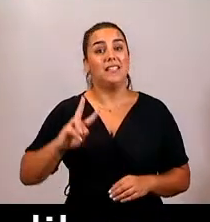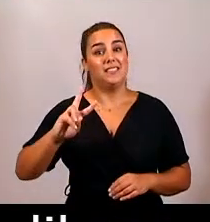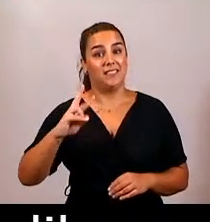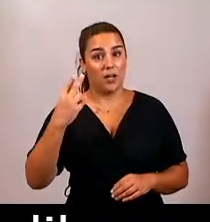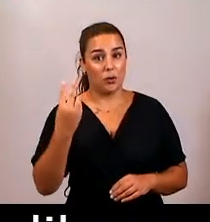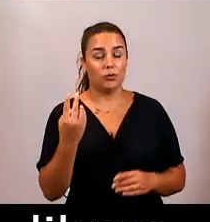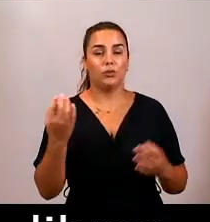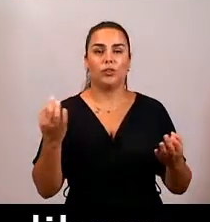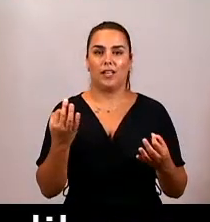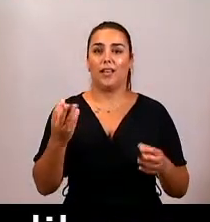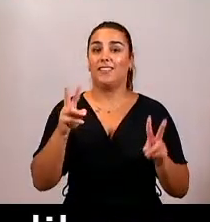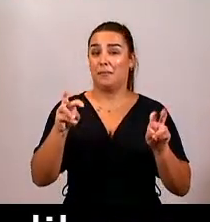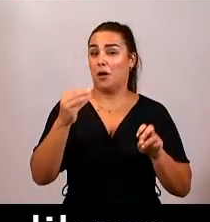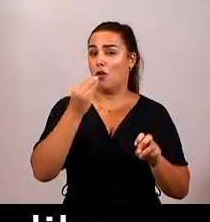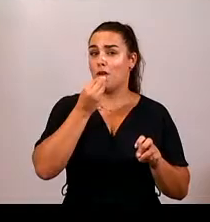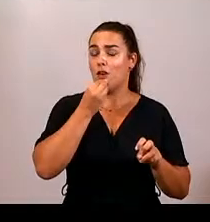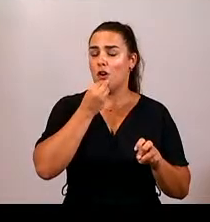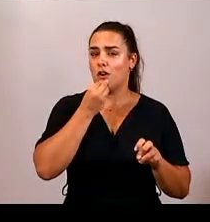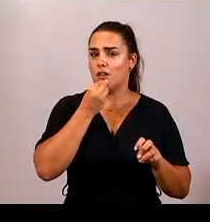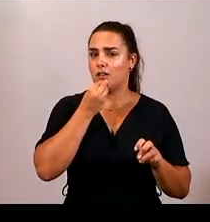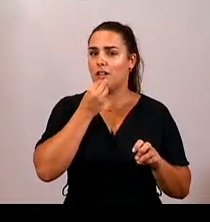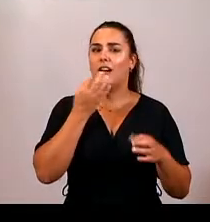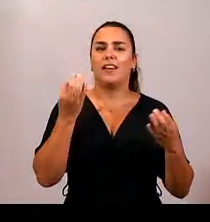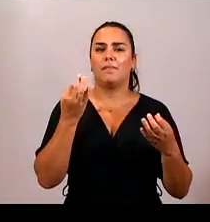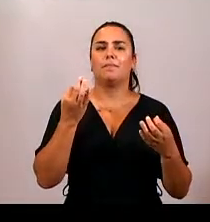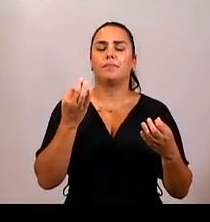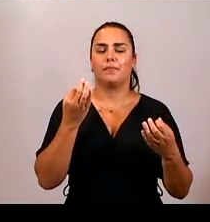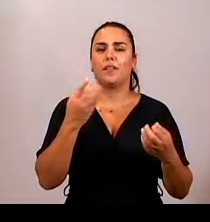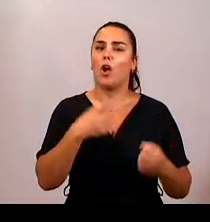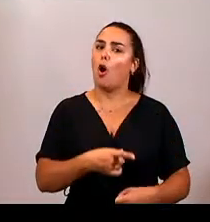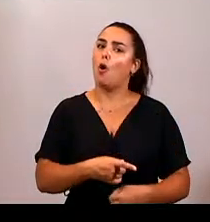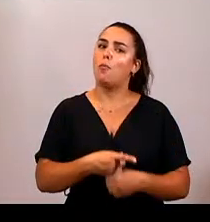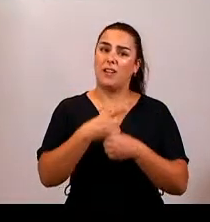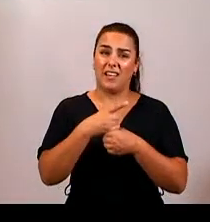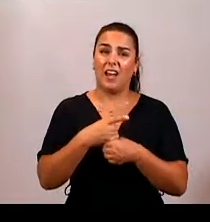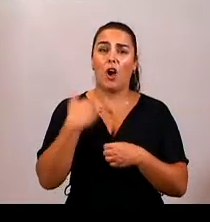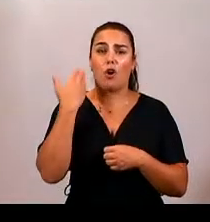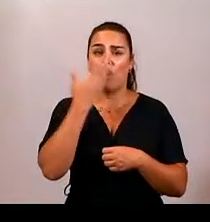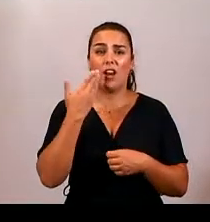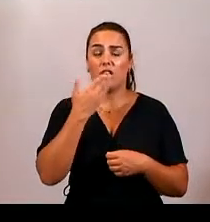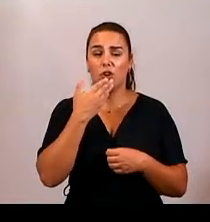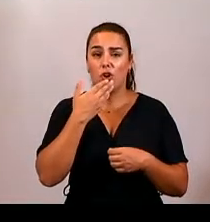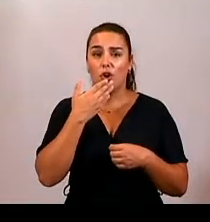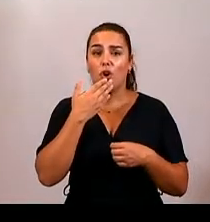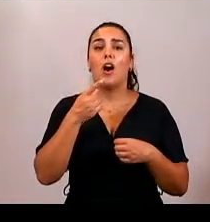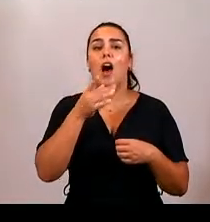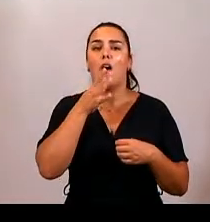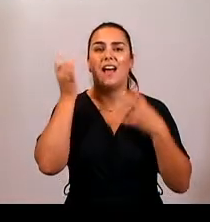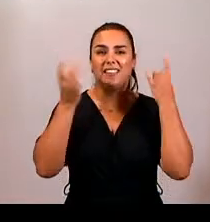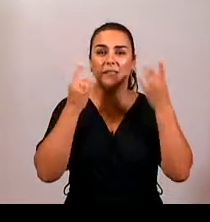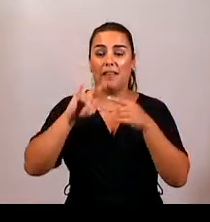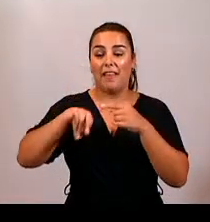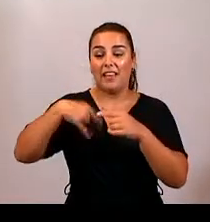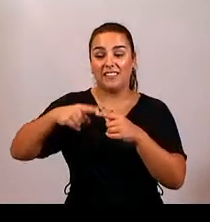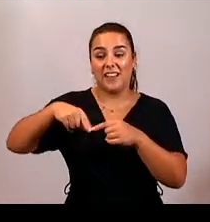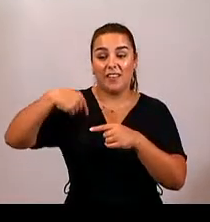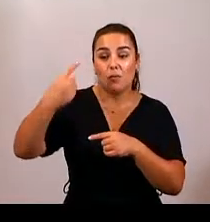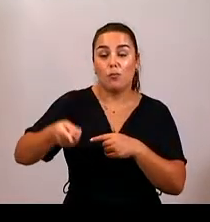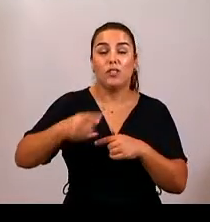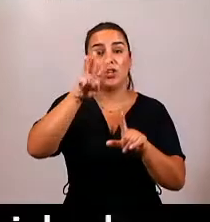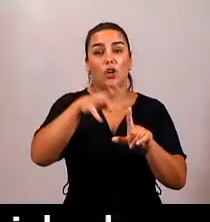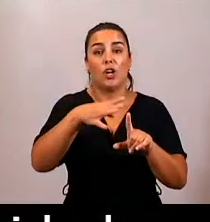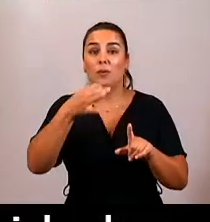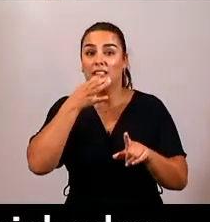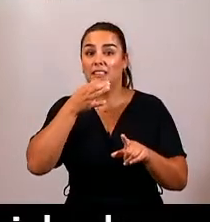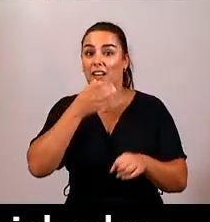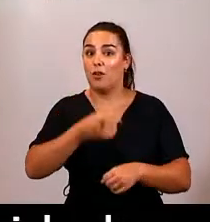en el caso de los comedores, se elimina la obligatoriedad de que los escolares asistan a actividades extraescolares en horario de